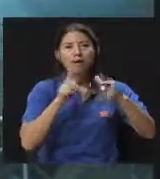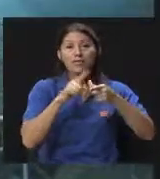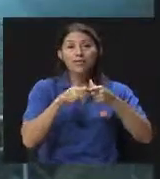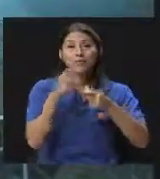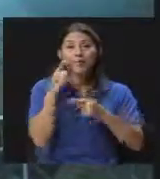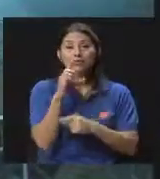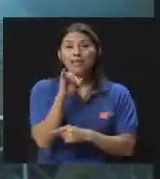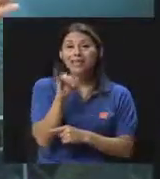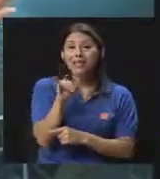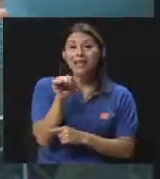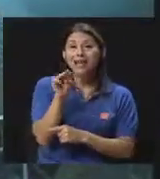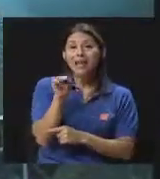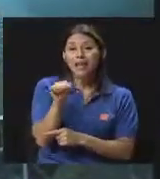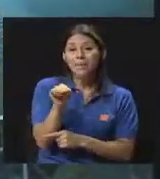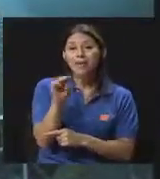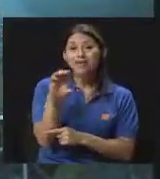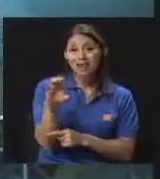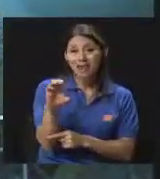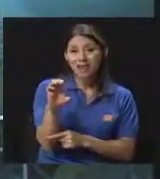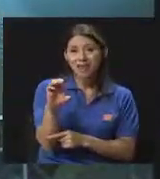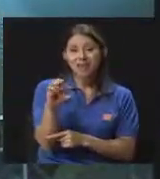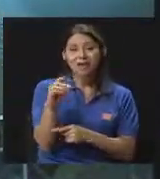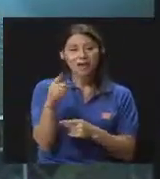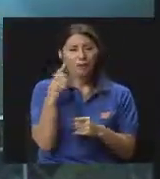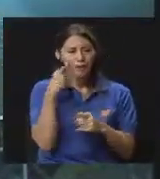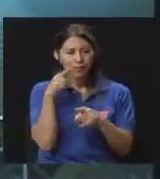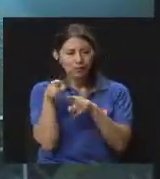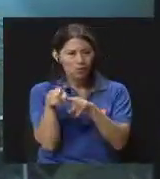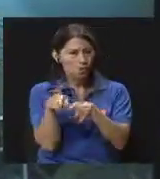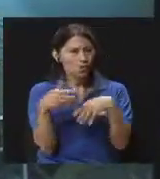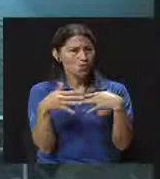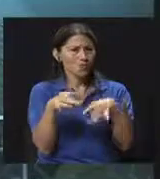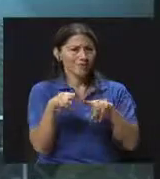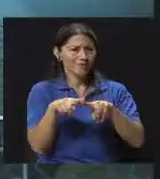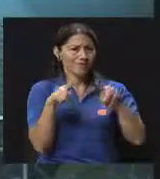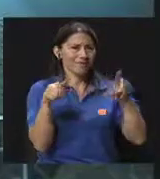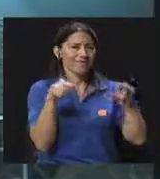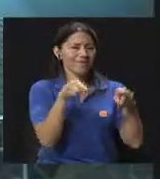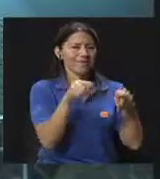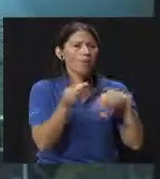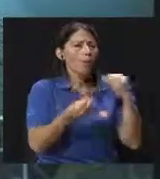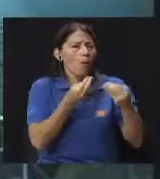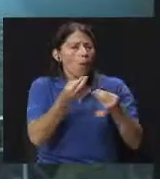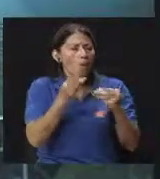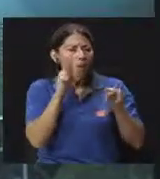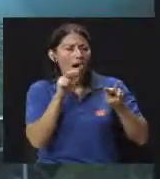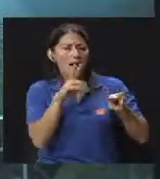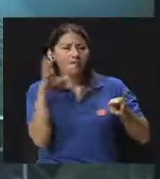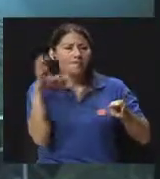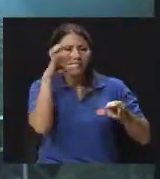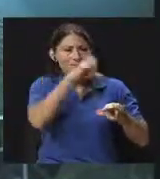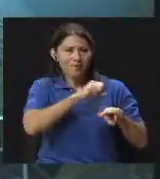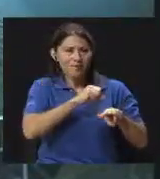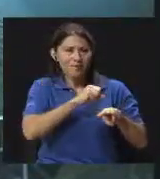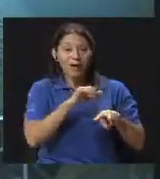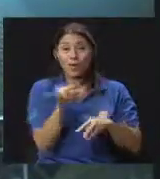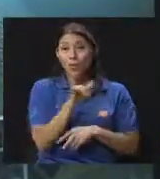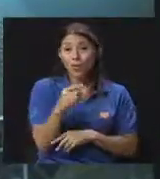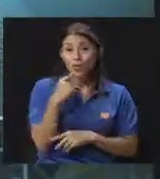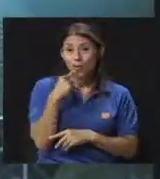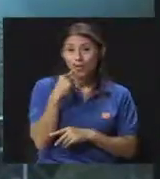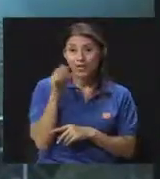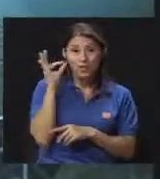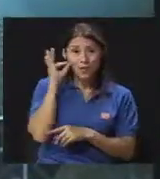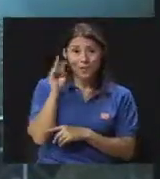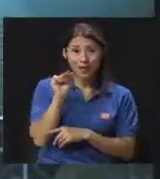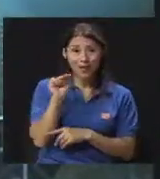corporal, en función al parámetro que se está utilizando para valorar. Pero, como lo dijo María del Mar, muchas veces